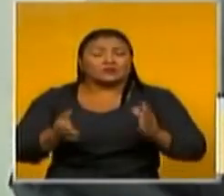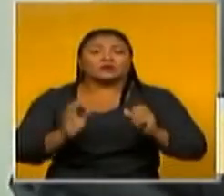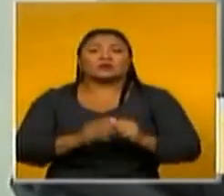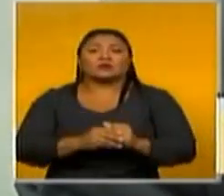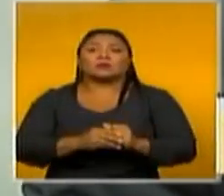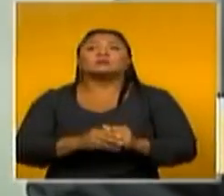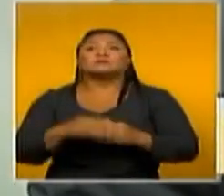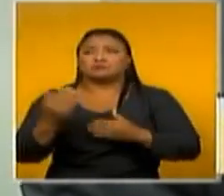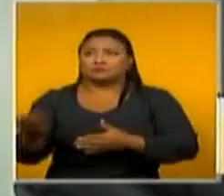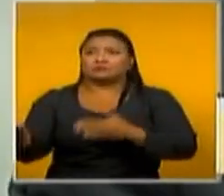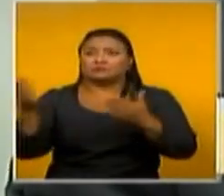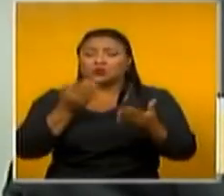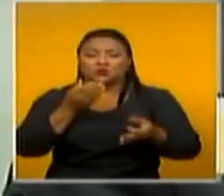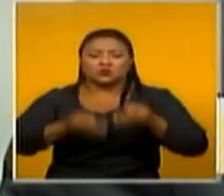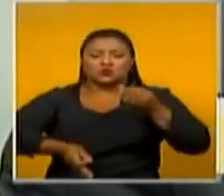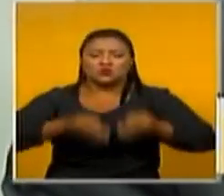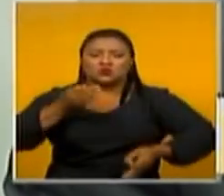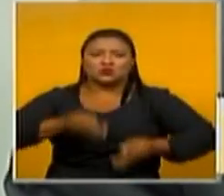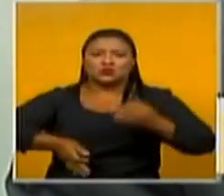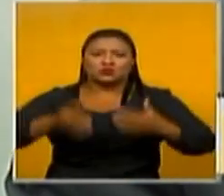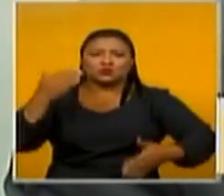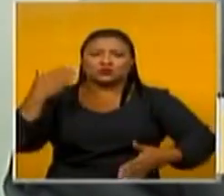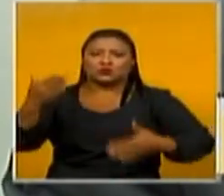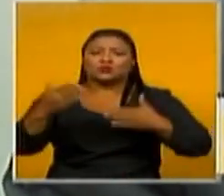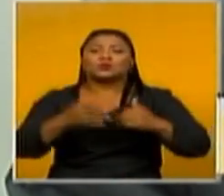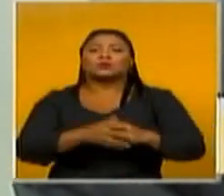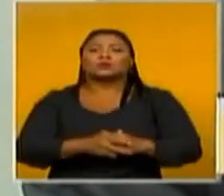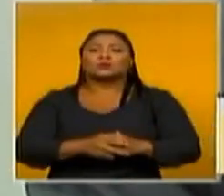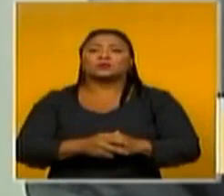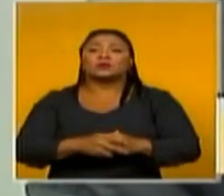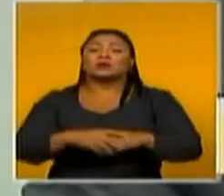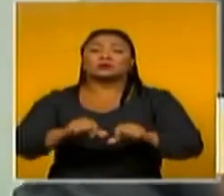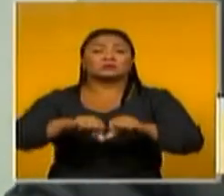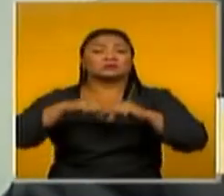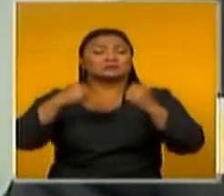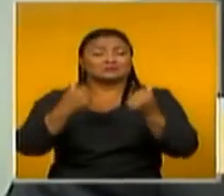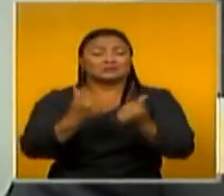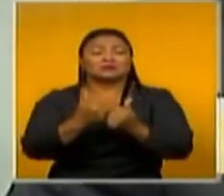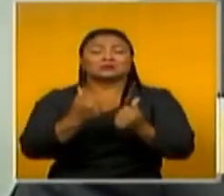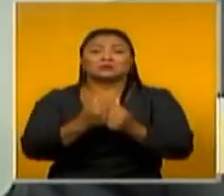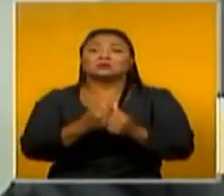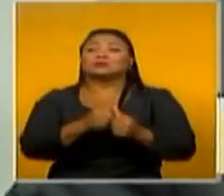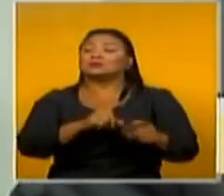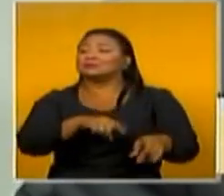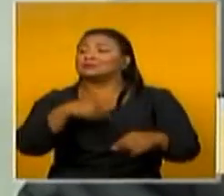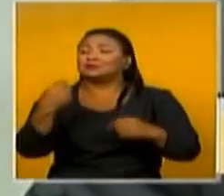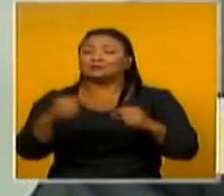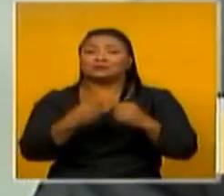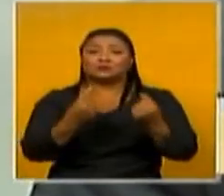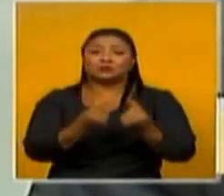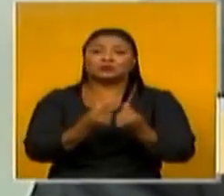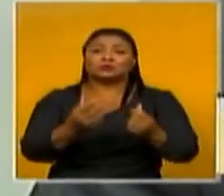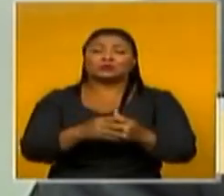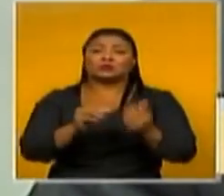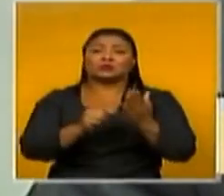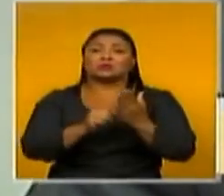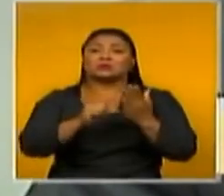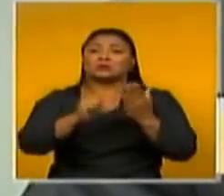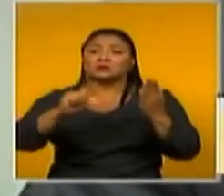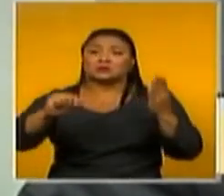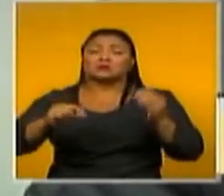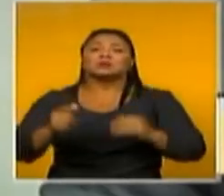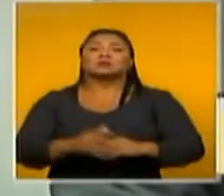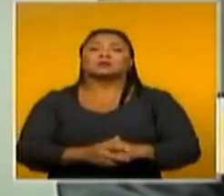un llamamiento a juicio político por parte de esta asamblea y por parte de esta bancada al ministro de